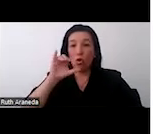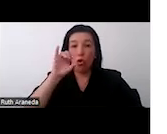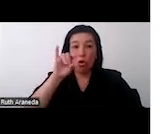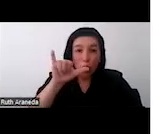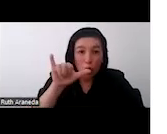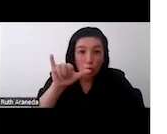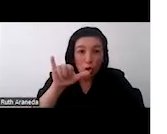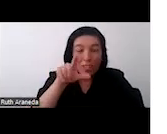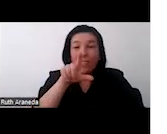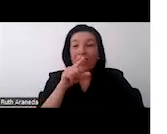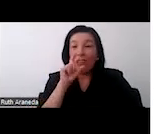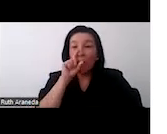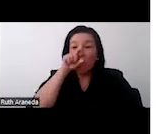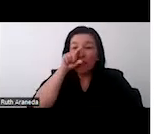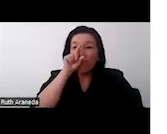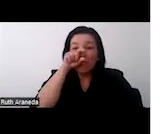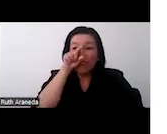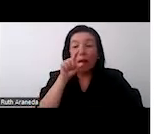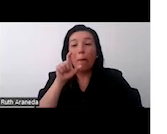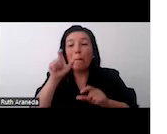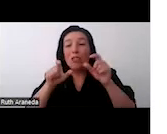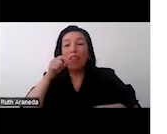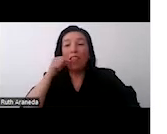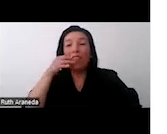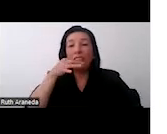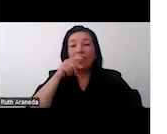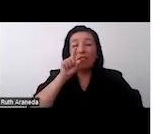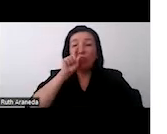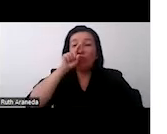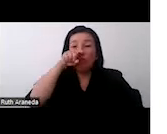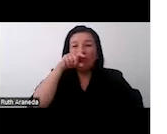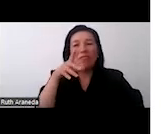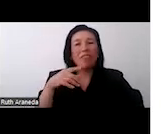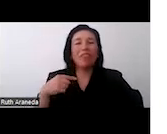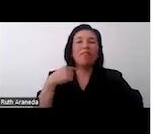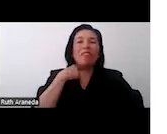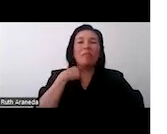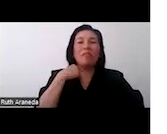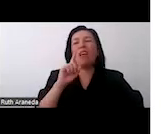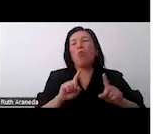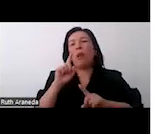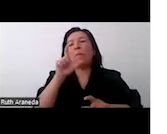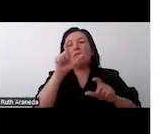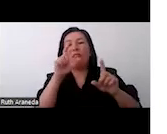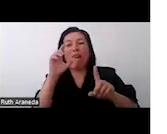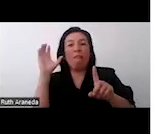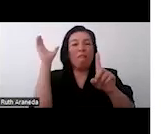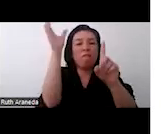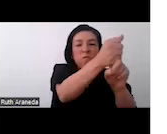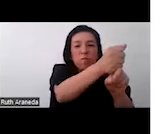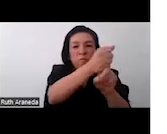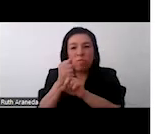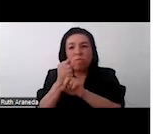hay testimonios de que el choroy ha sido víctima de muchos secuestros de humanos que